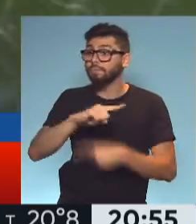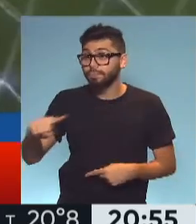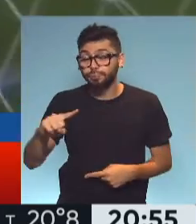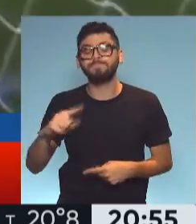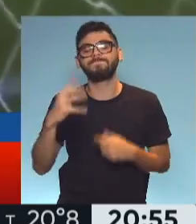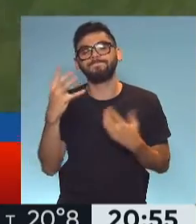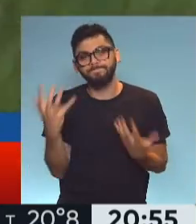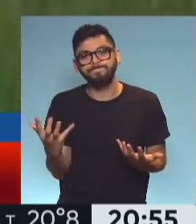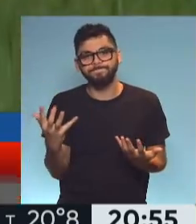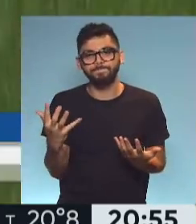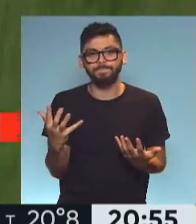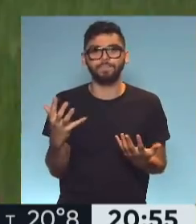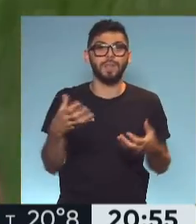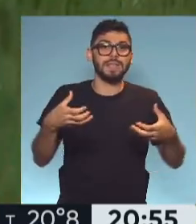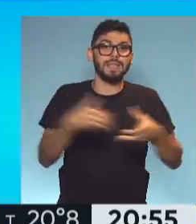- el equipo